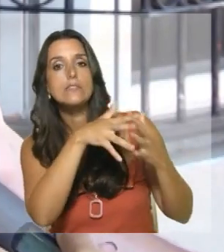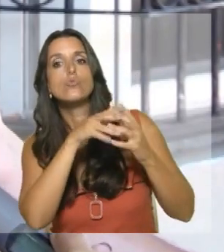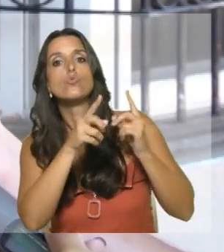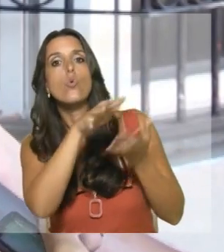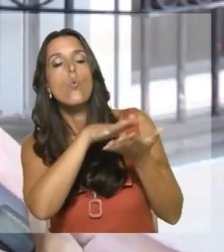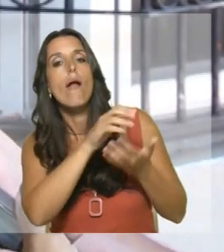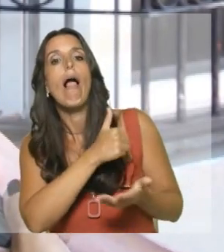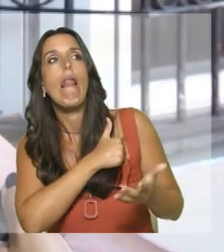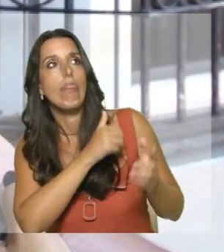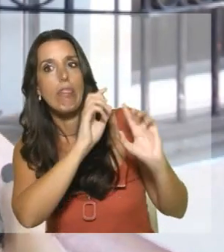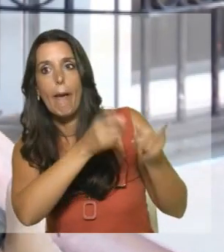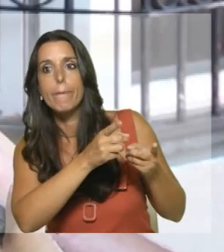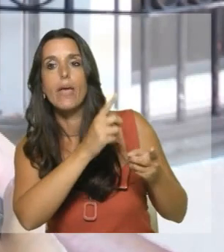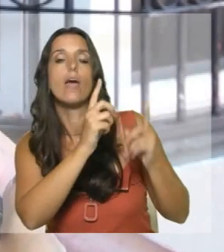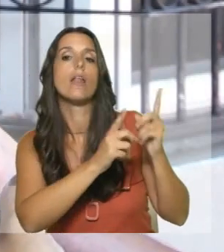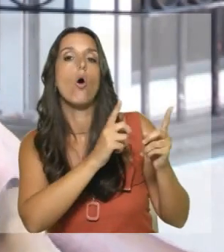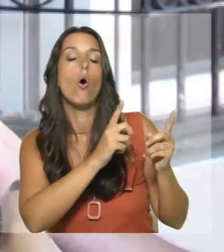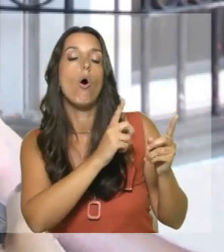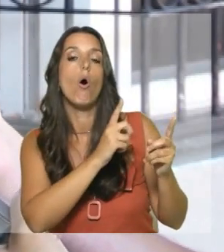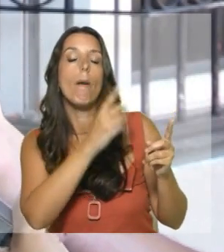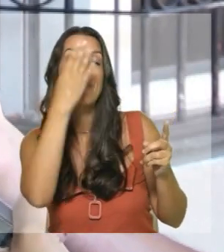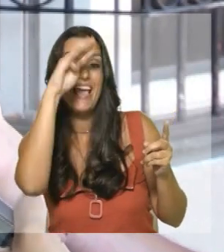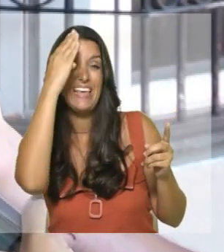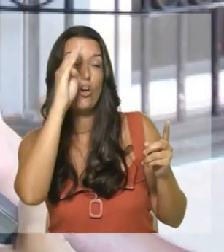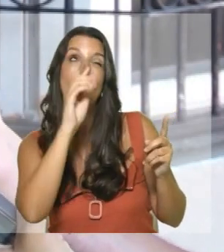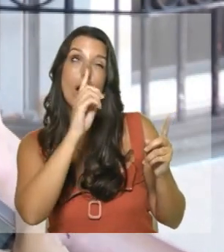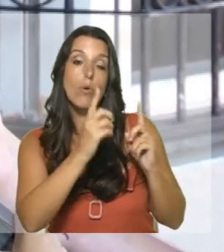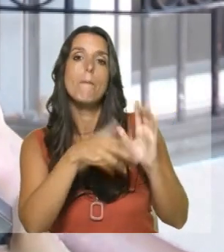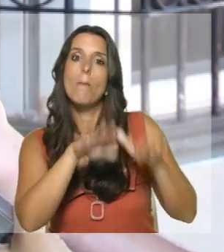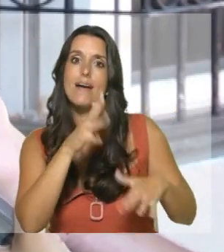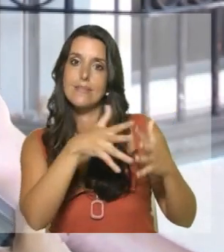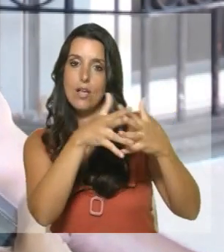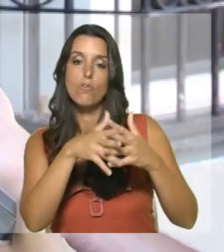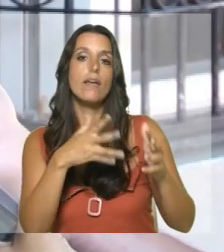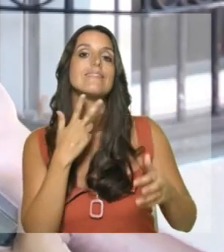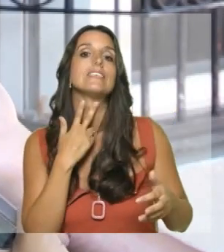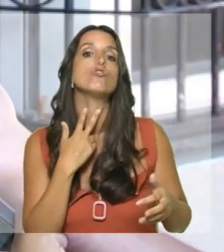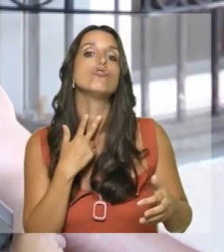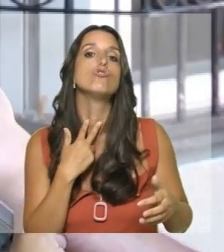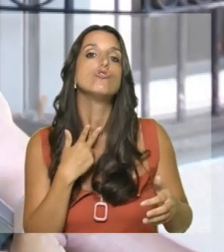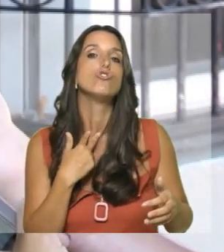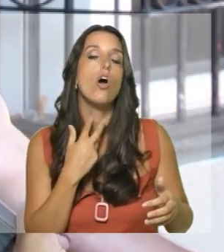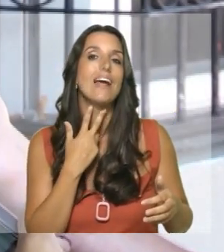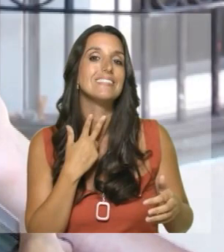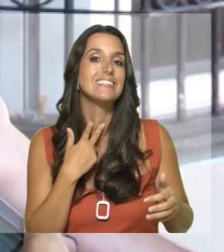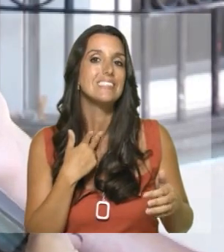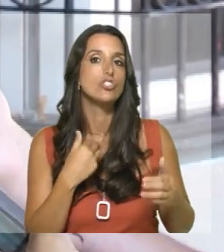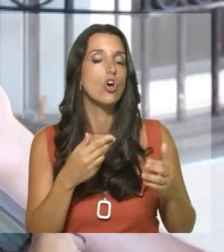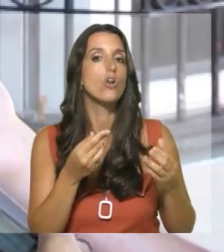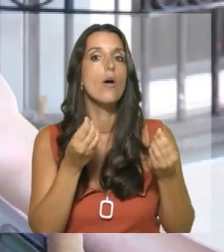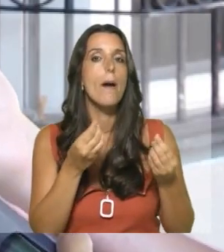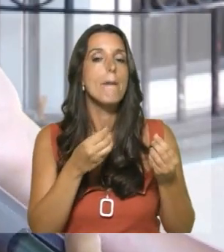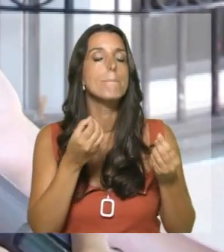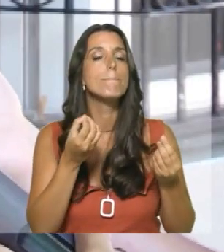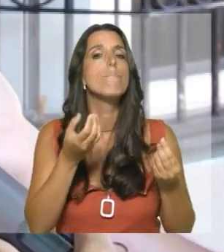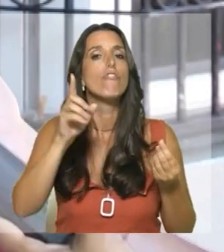de Canadá también y algunos lugares de México, pero sobre todo Estados Unidos, la adicción precedió a la sustancia, porque la adicción surgió